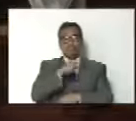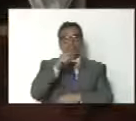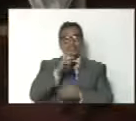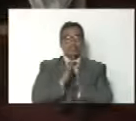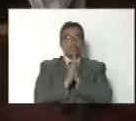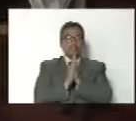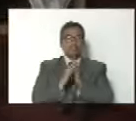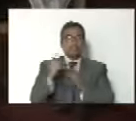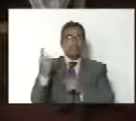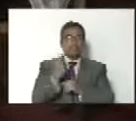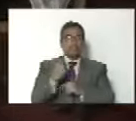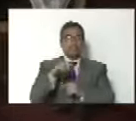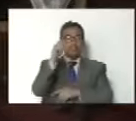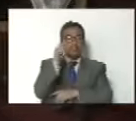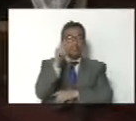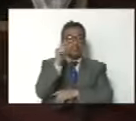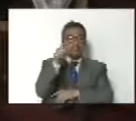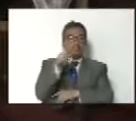diputado, por favor.